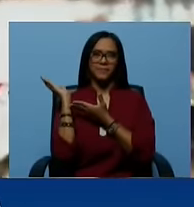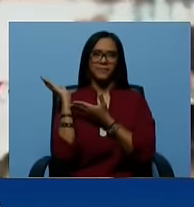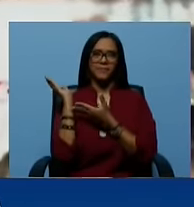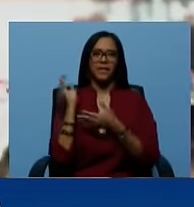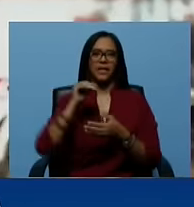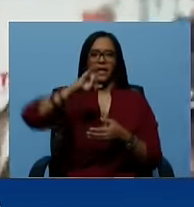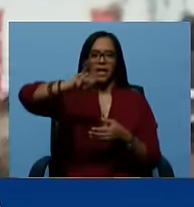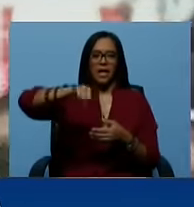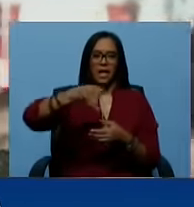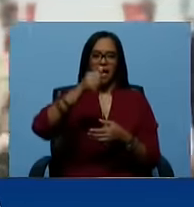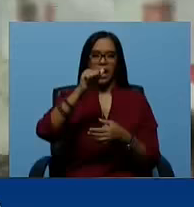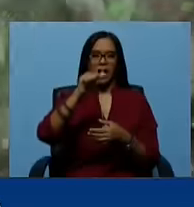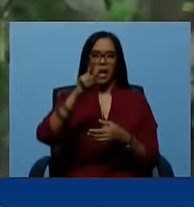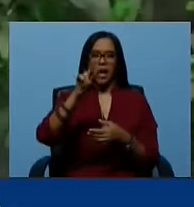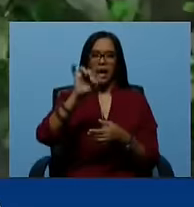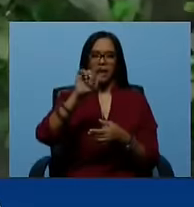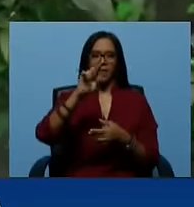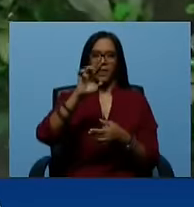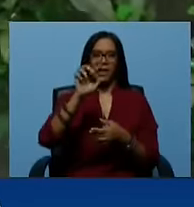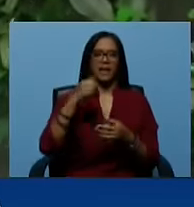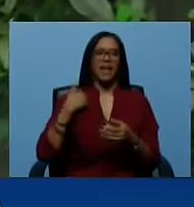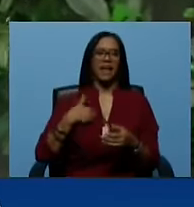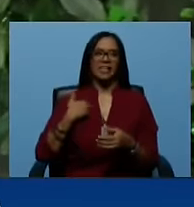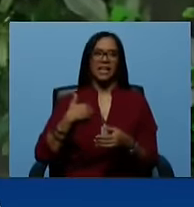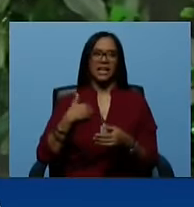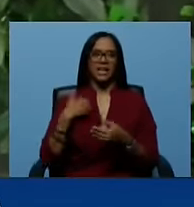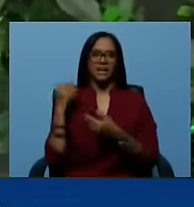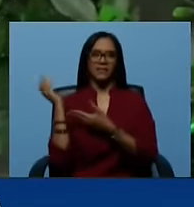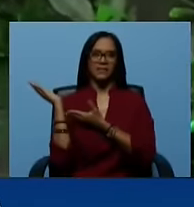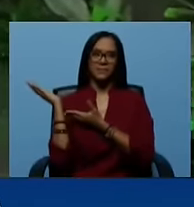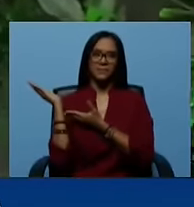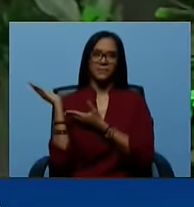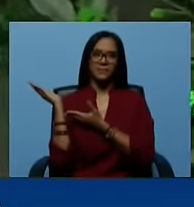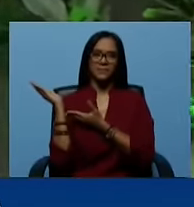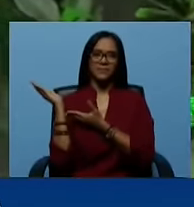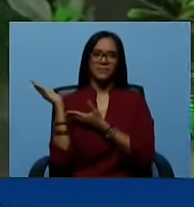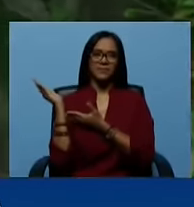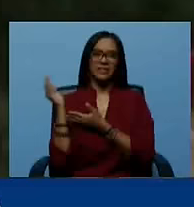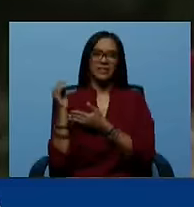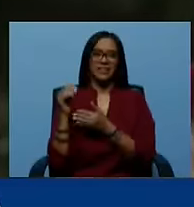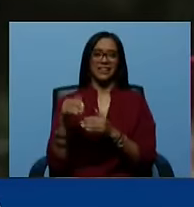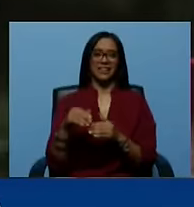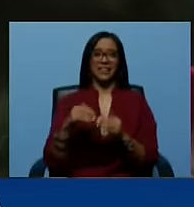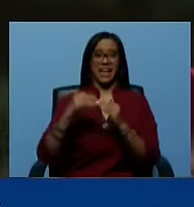Javier Gómez, de Argentina, por allá, mide como 3 metros.